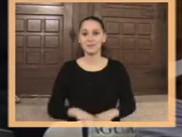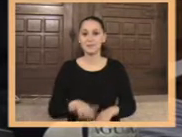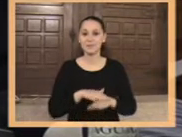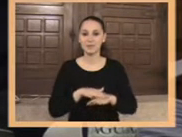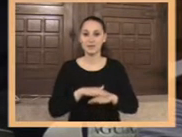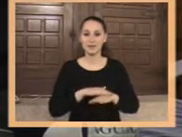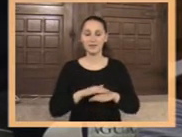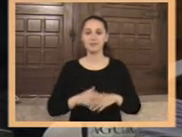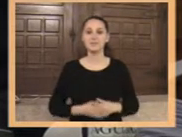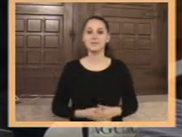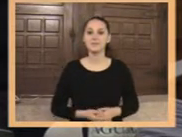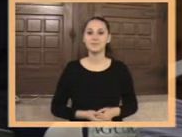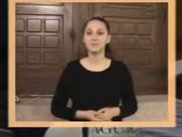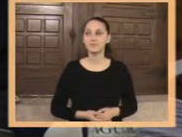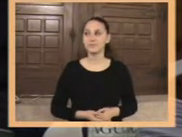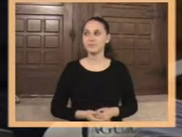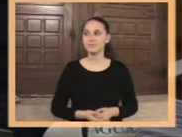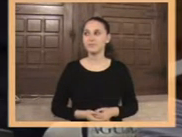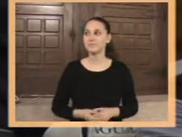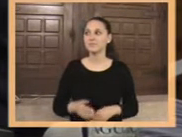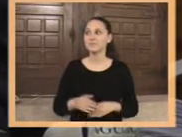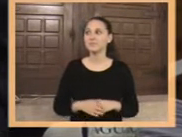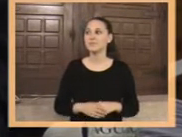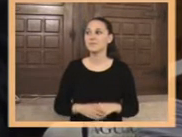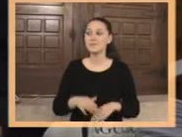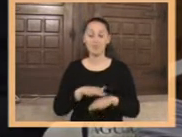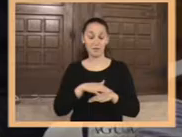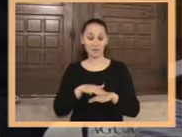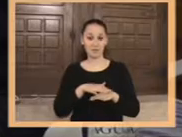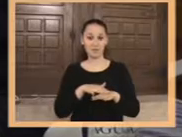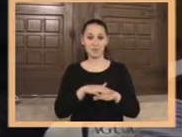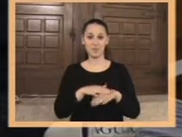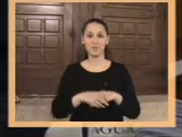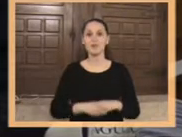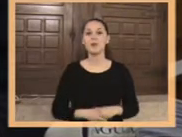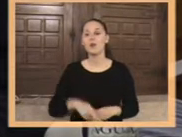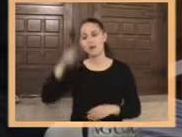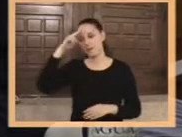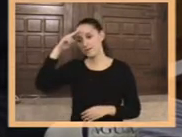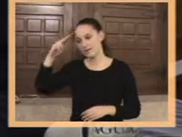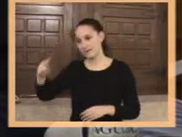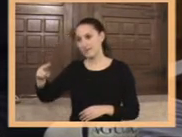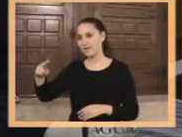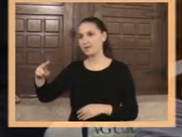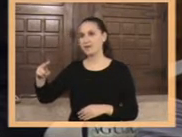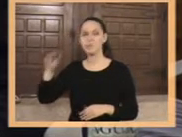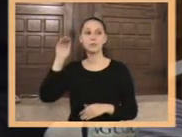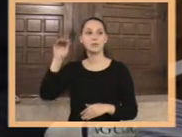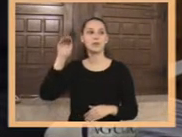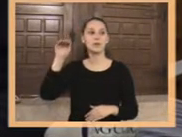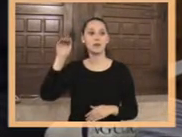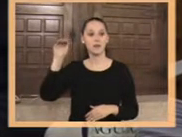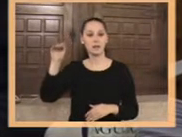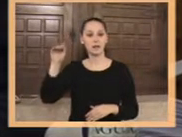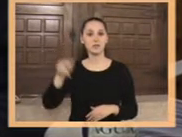Sí. Que no respete, y perdón por el lapsus, que no respete el derecho internacional de asilo o convenios internacionales sobre